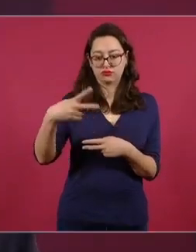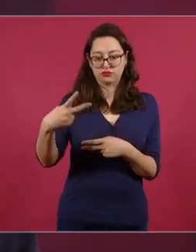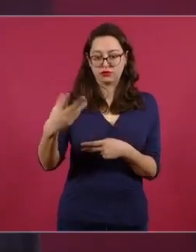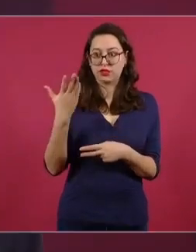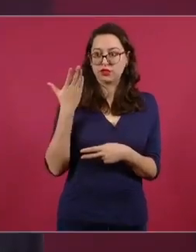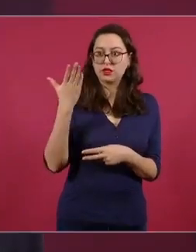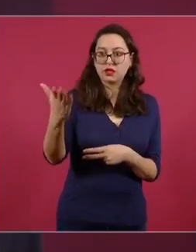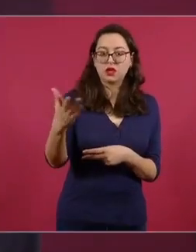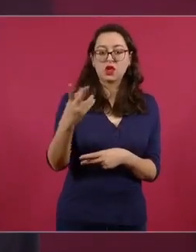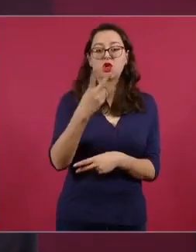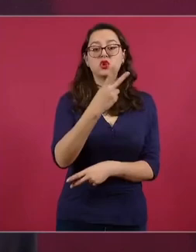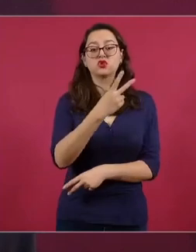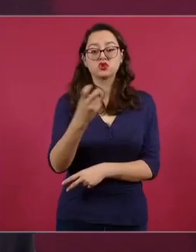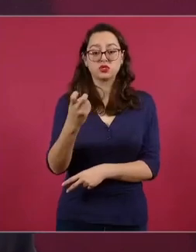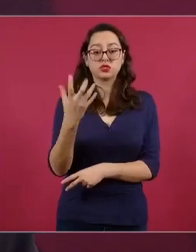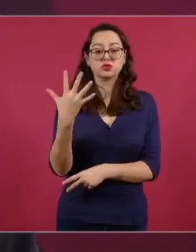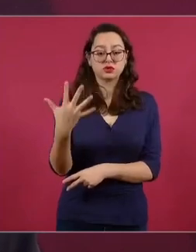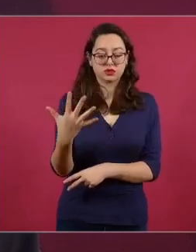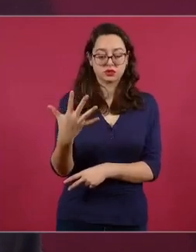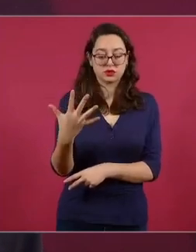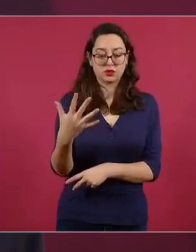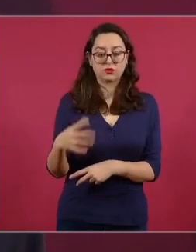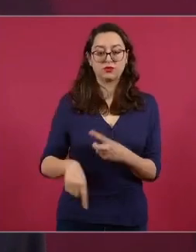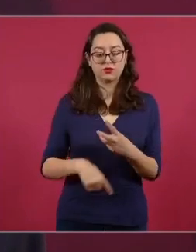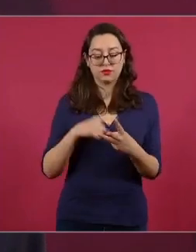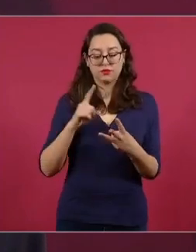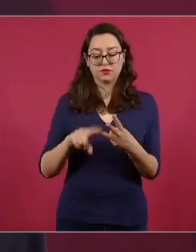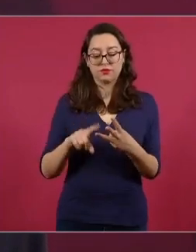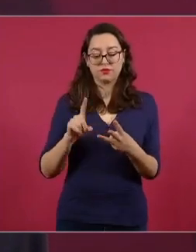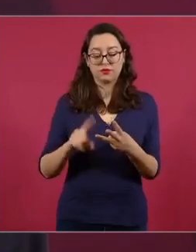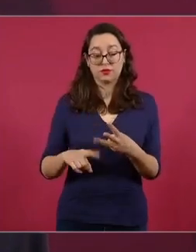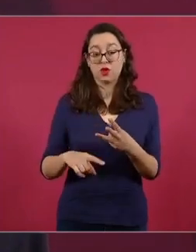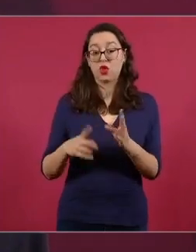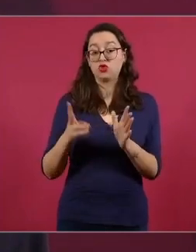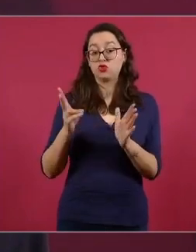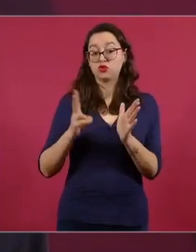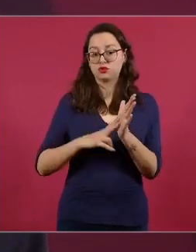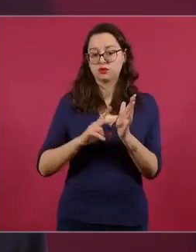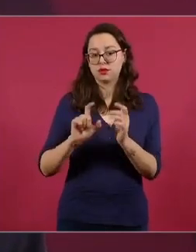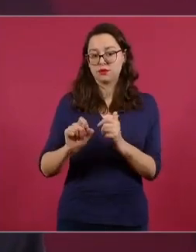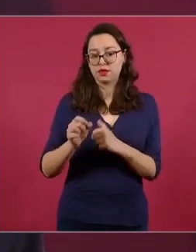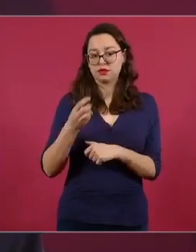en 205 casos. En el último año de 2023